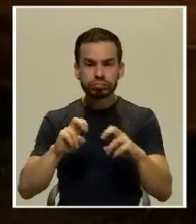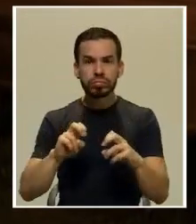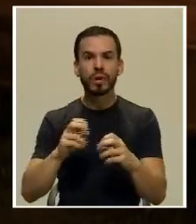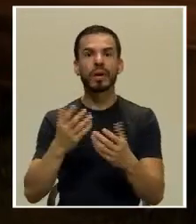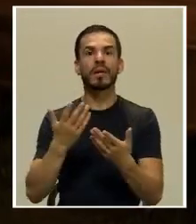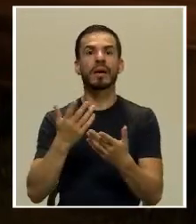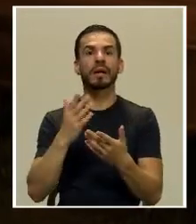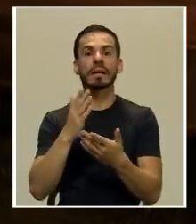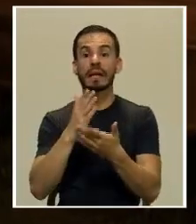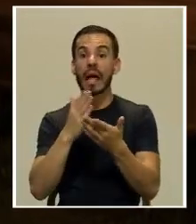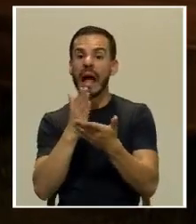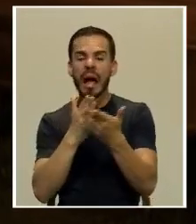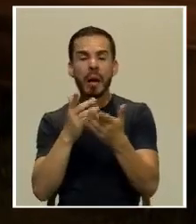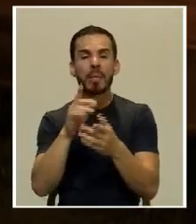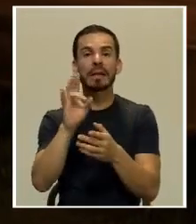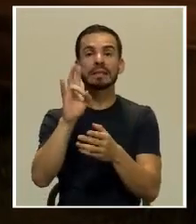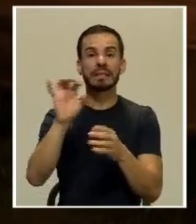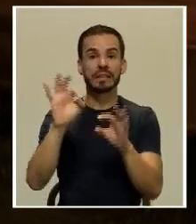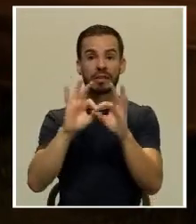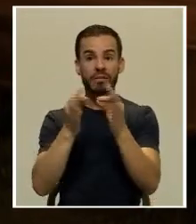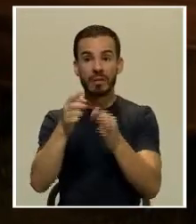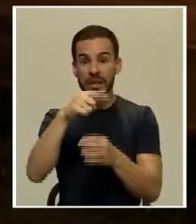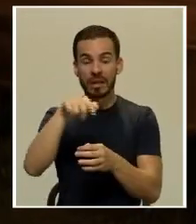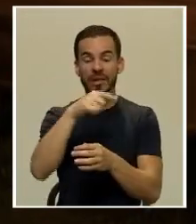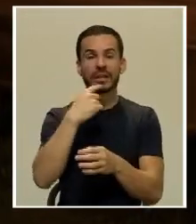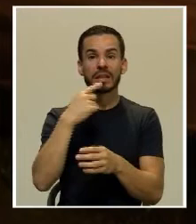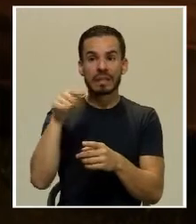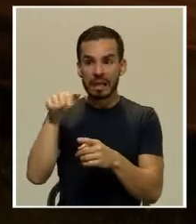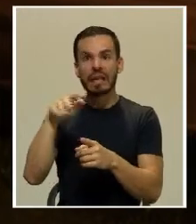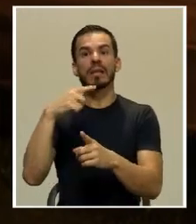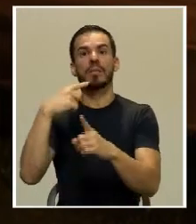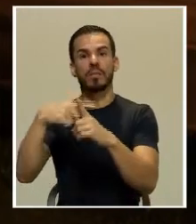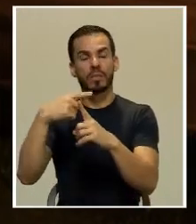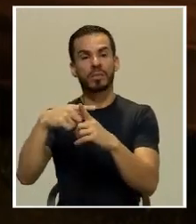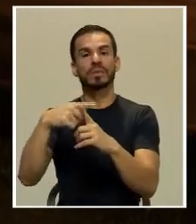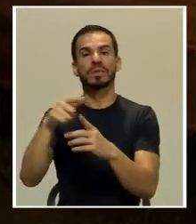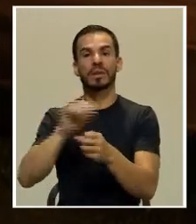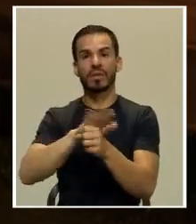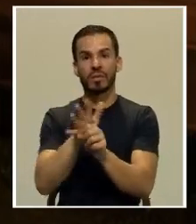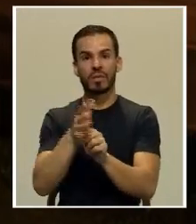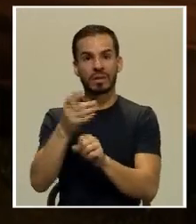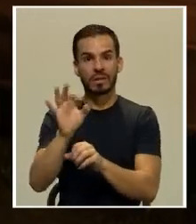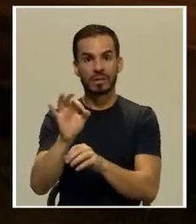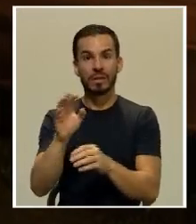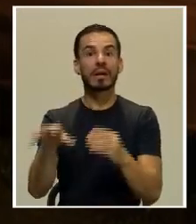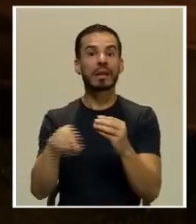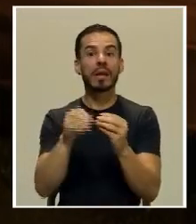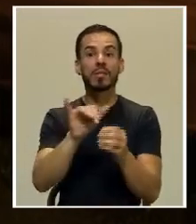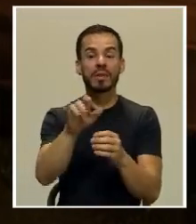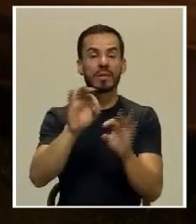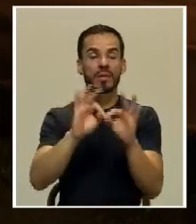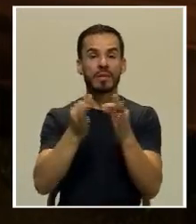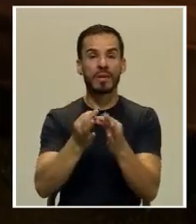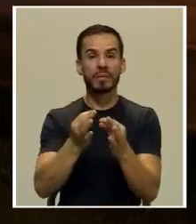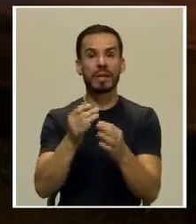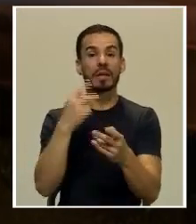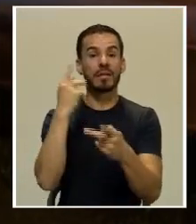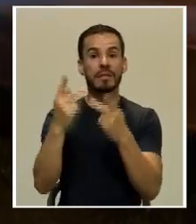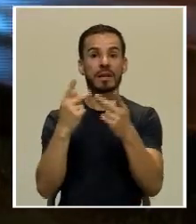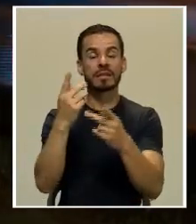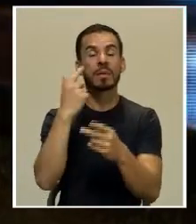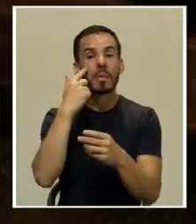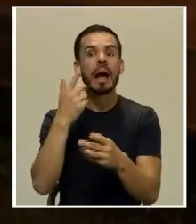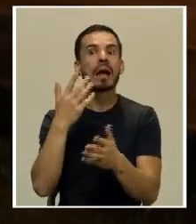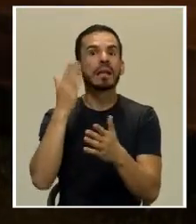testeo de al menos 7 familias que ellos manifiestan están positivas con COVID-19, además de sus familiares y